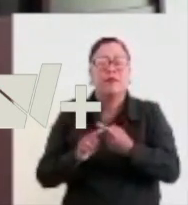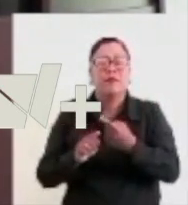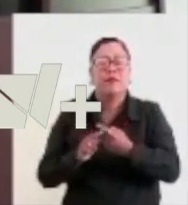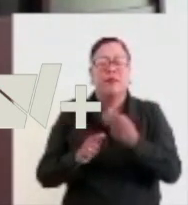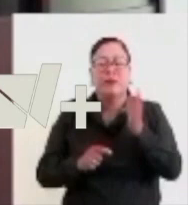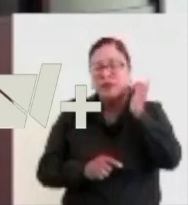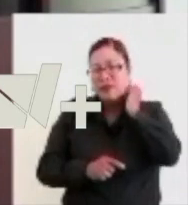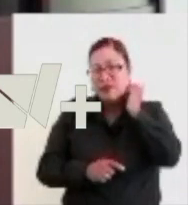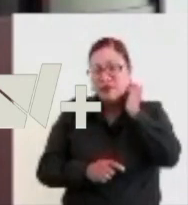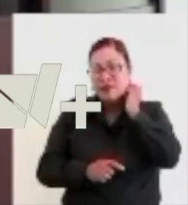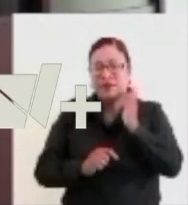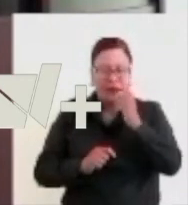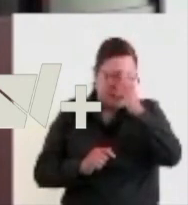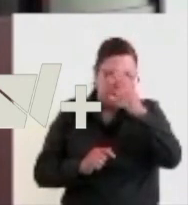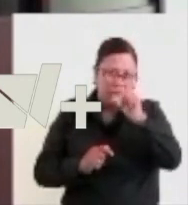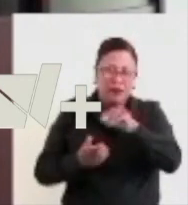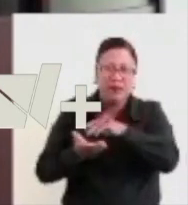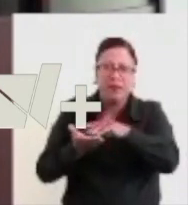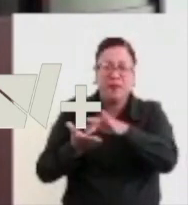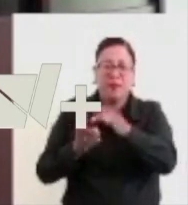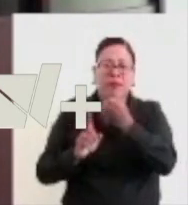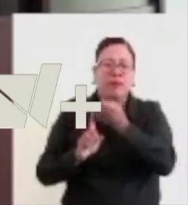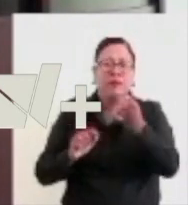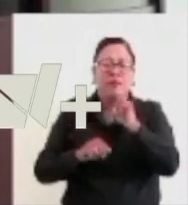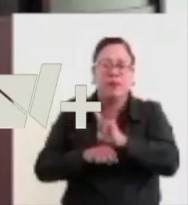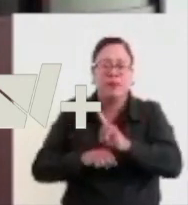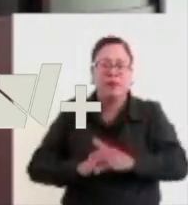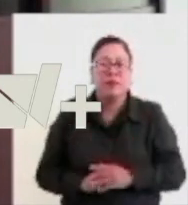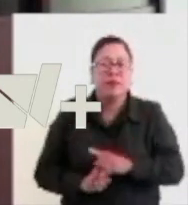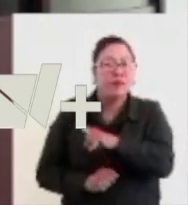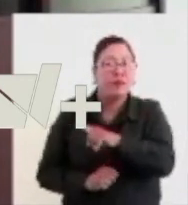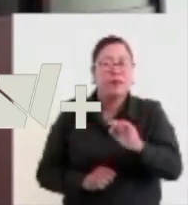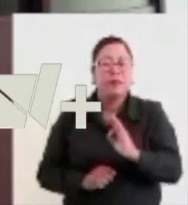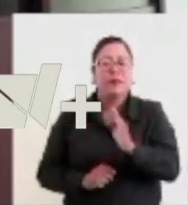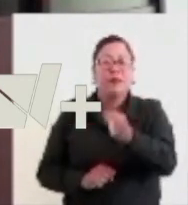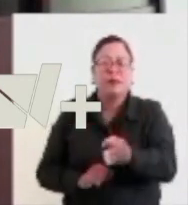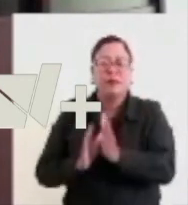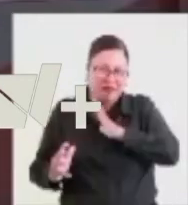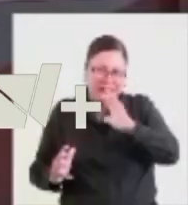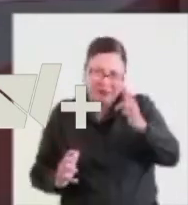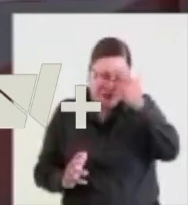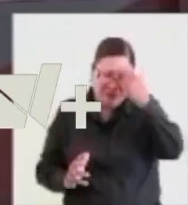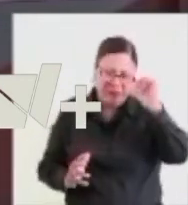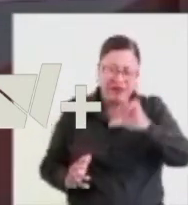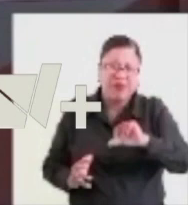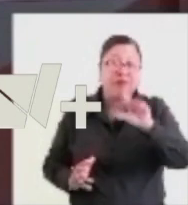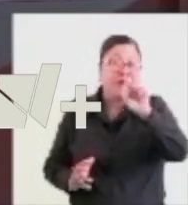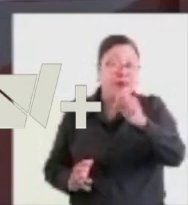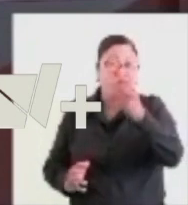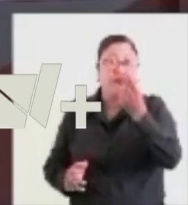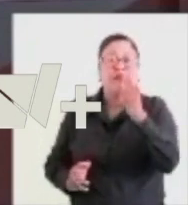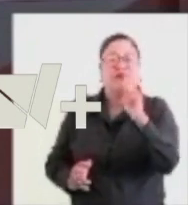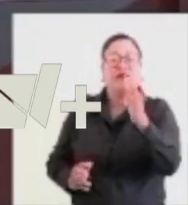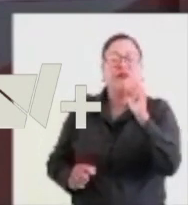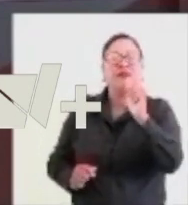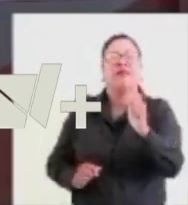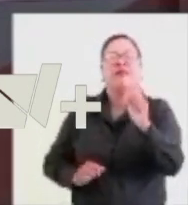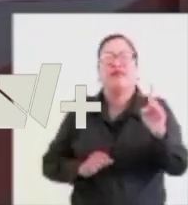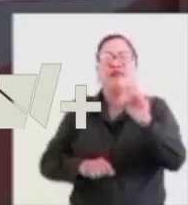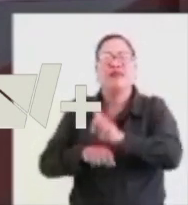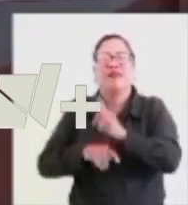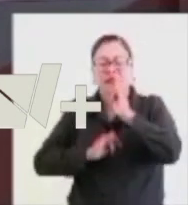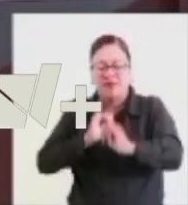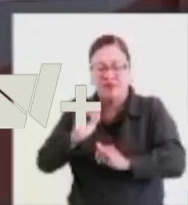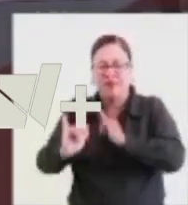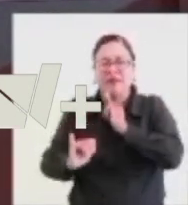legislativo con la inclusión de rondas de preguntas respuestas y réplicas cada congresista intervendrá hasta por